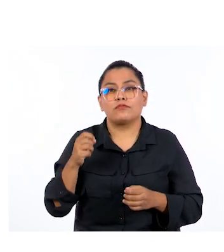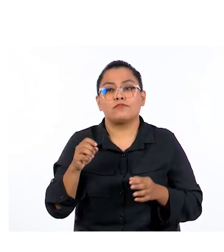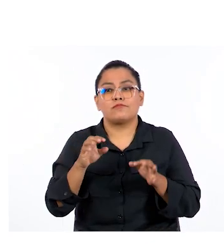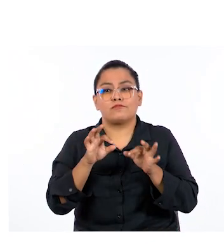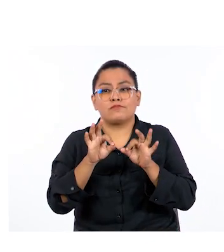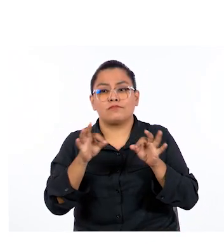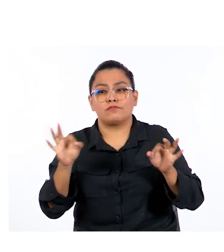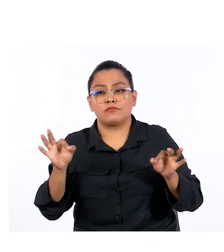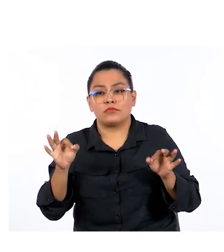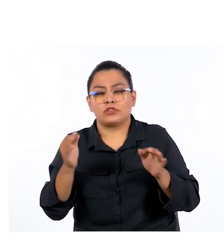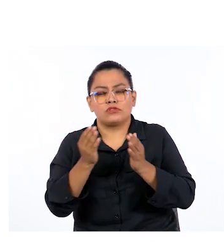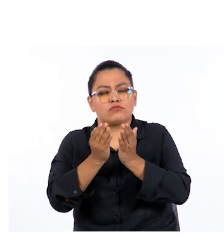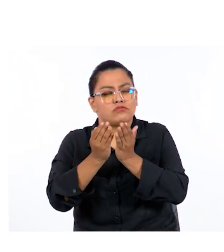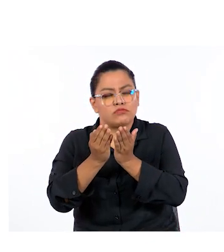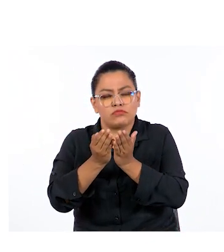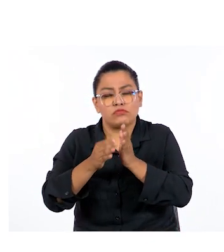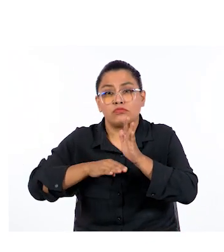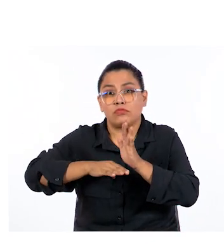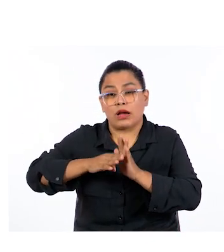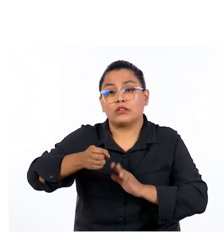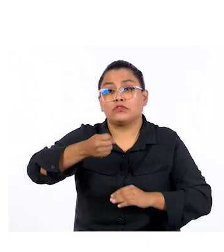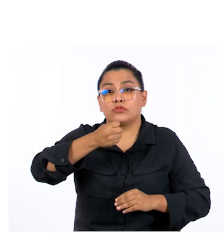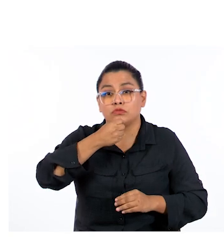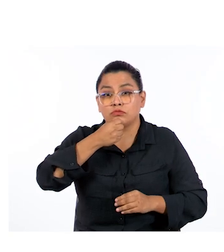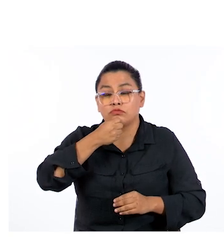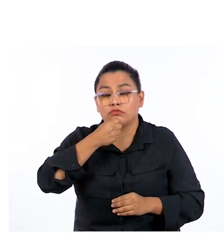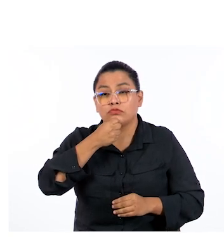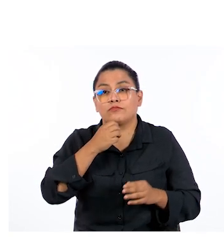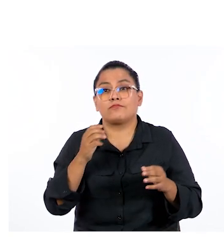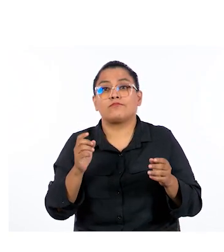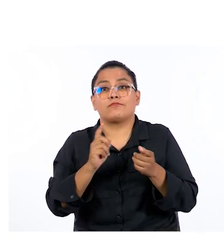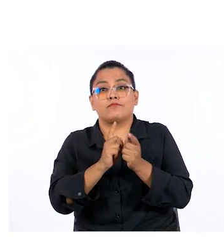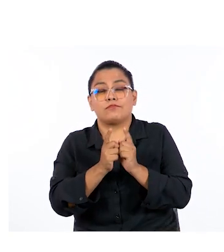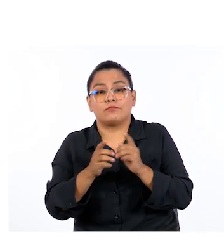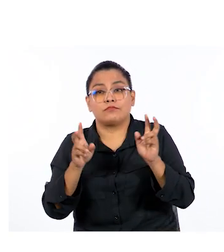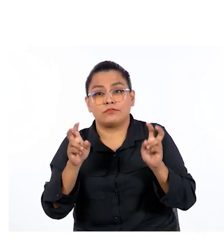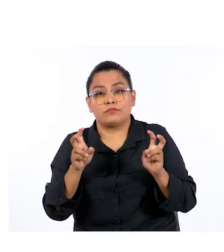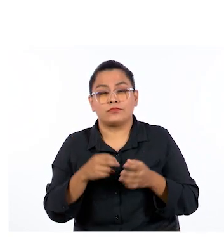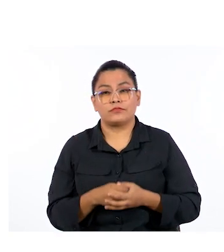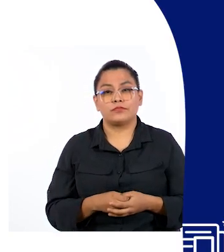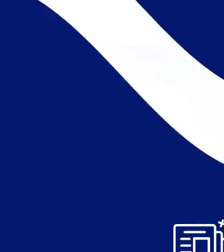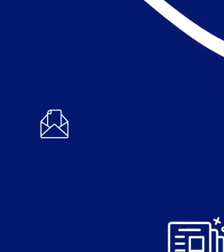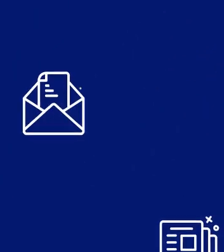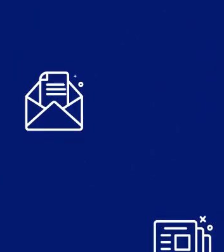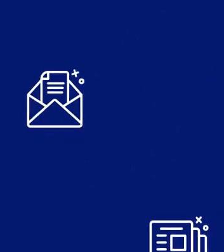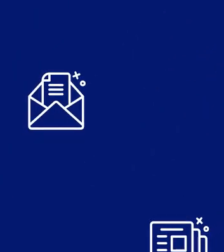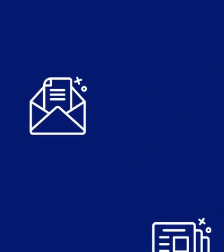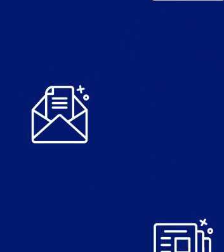más amplias como artículos académicos o documentos relacionados con el tema.